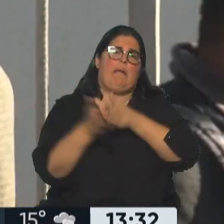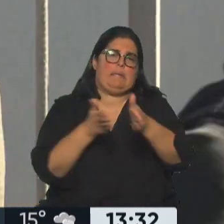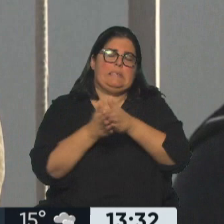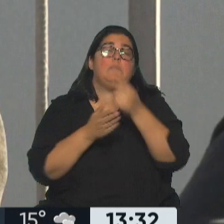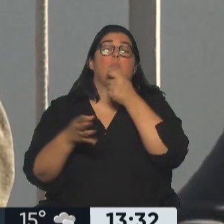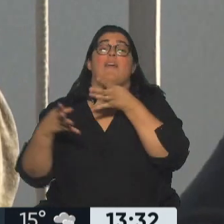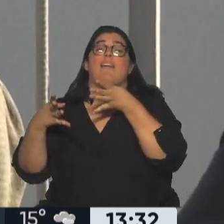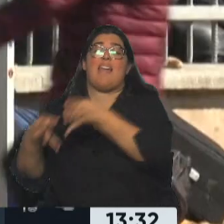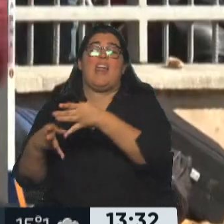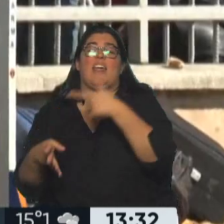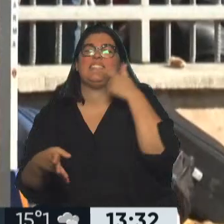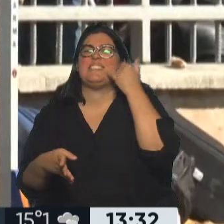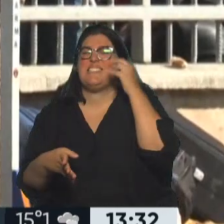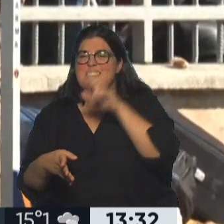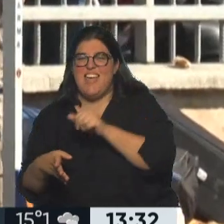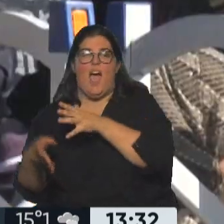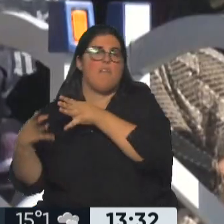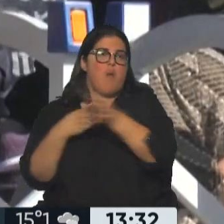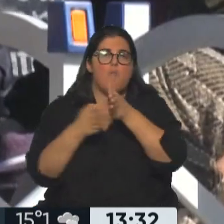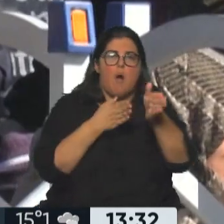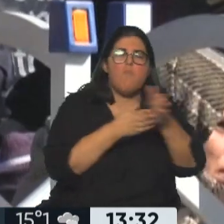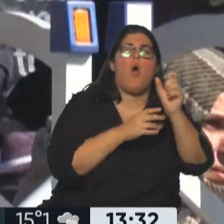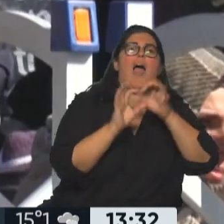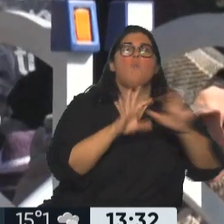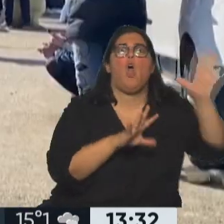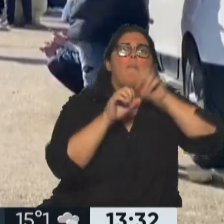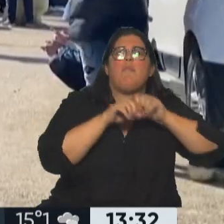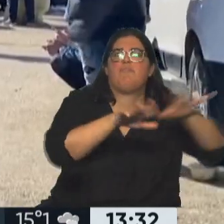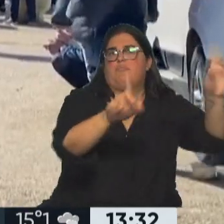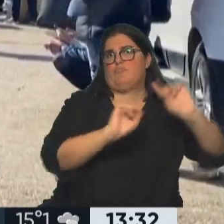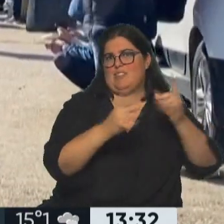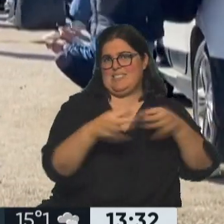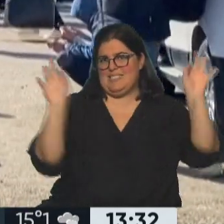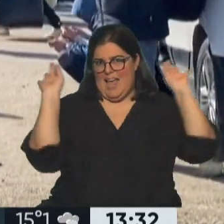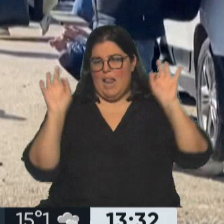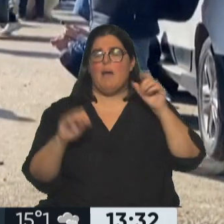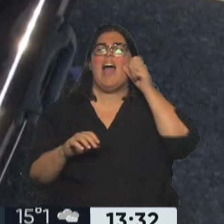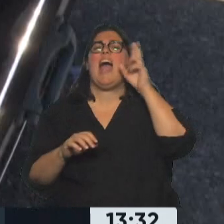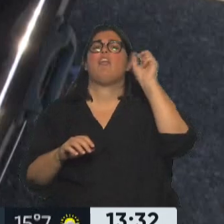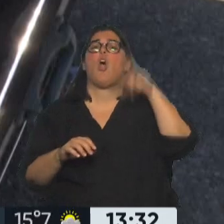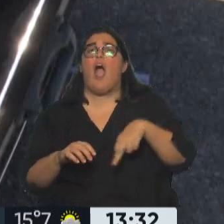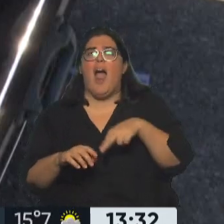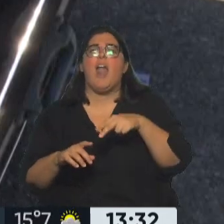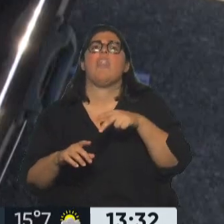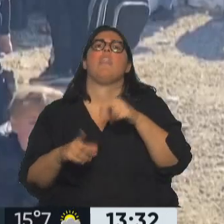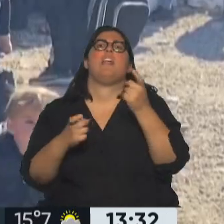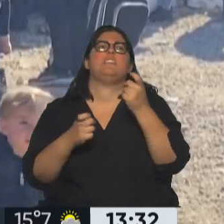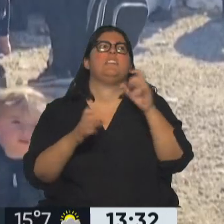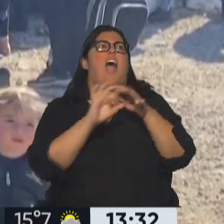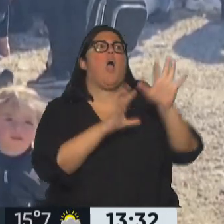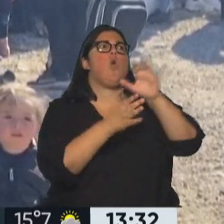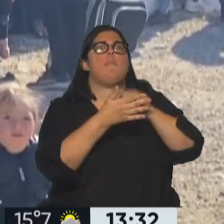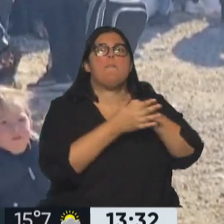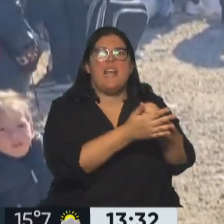de la guerra en Siria inundaran Europa. Un acuerdo que Erdogan utilizó como un arma cada vez que necesitó presionar a Europa para